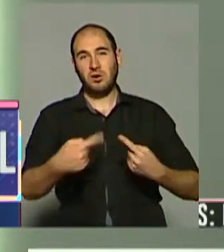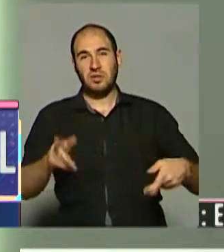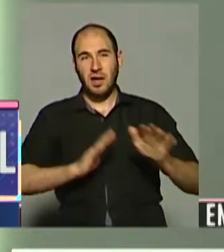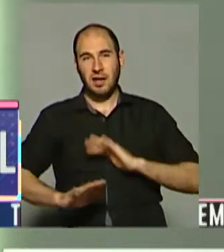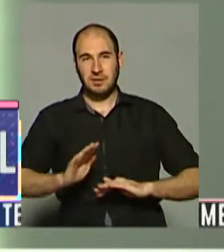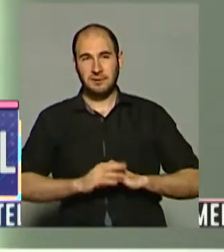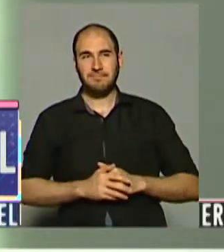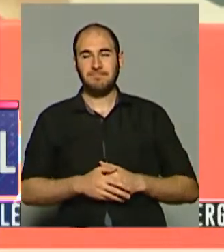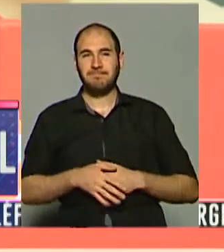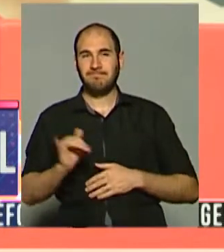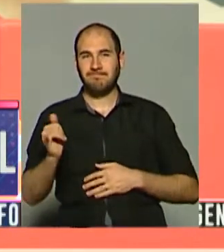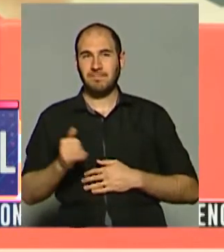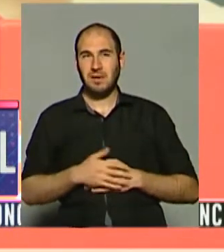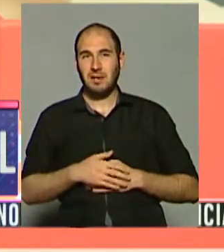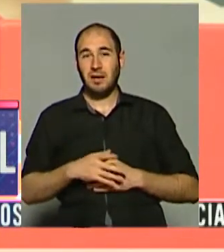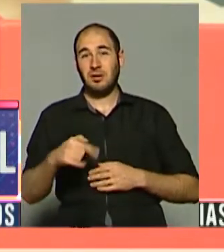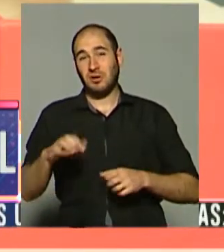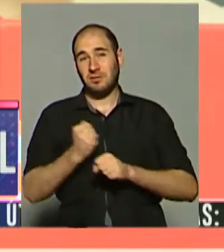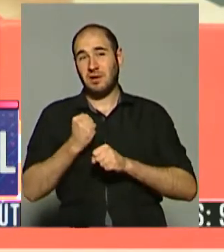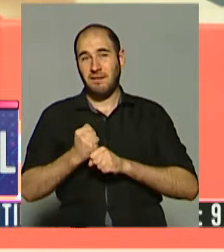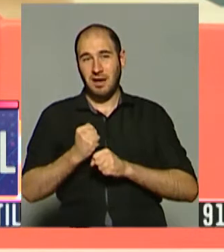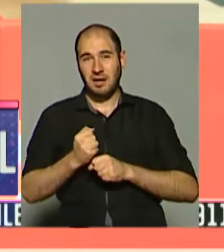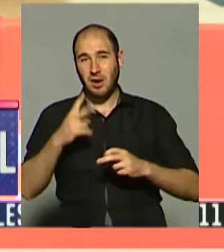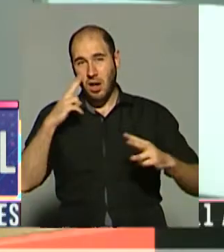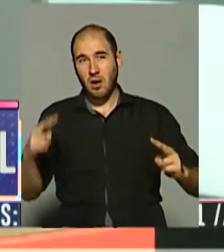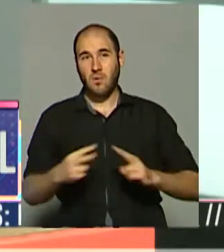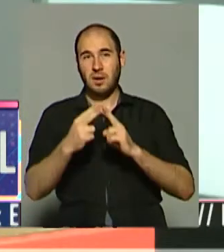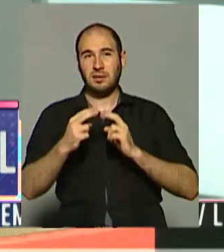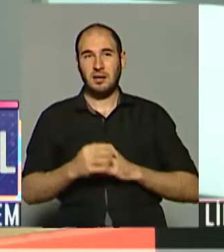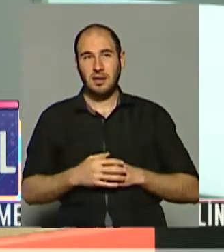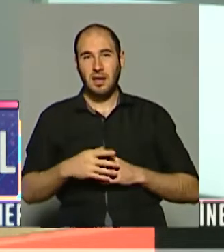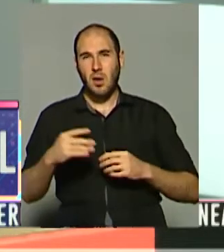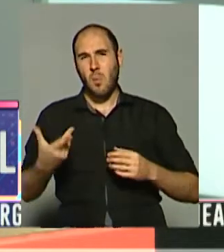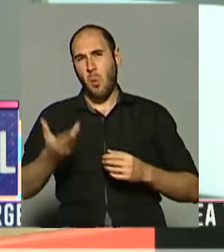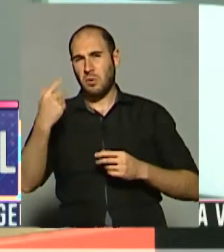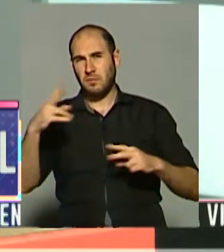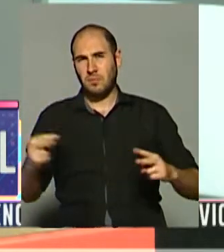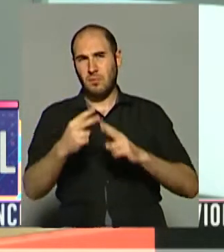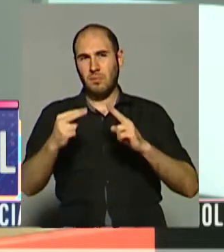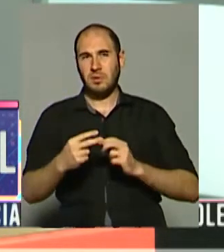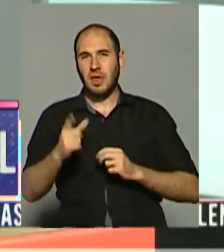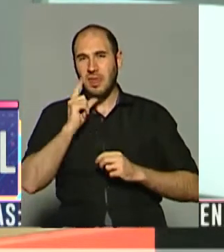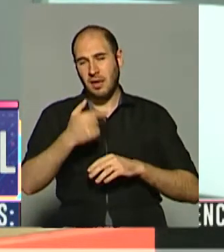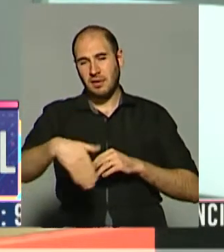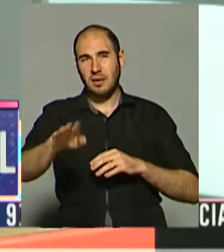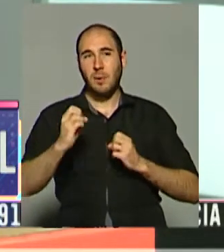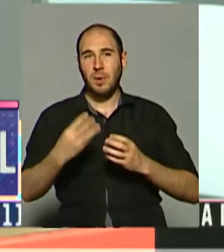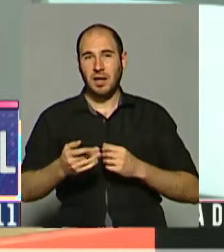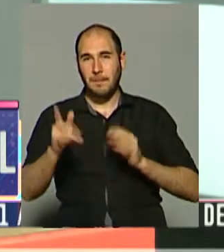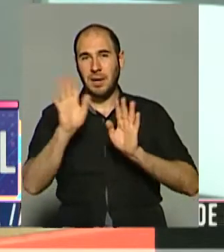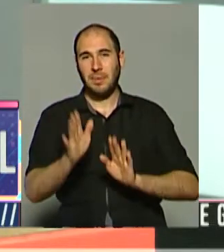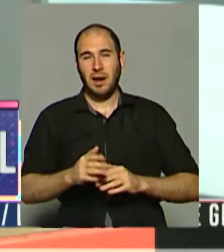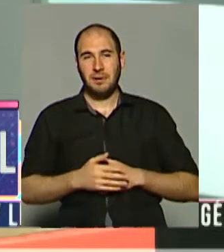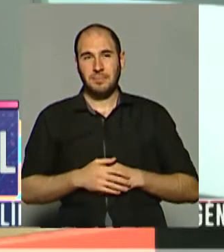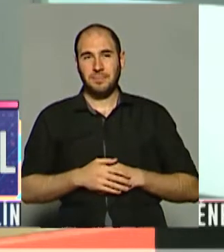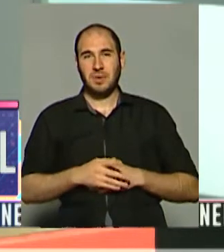¿no? Sin duda. Canales. Bueno, Tato, estaremos trabajando entonces, nos vamos a encontrar en muchas oportunidades en los próximos días porque vamos a estar ya armando lo que va a